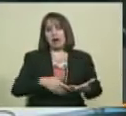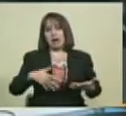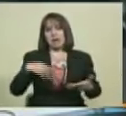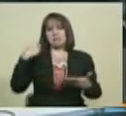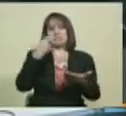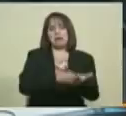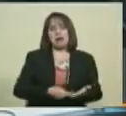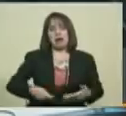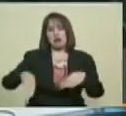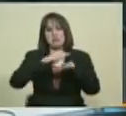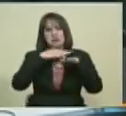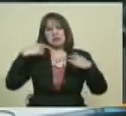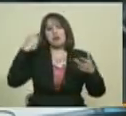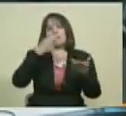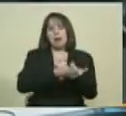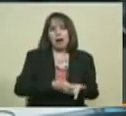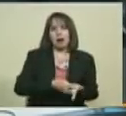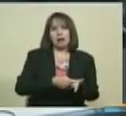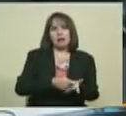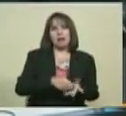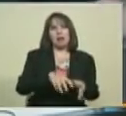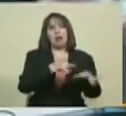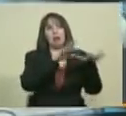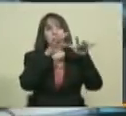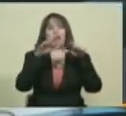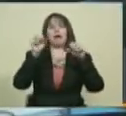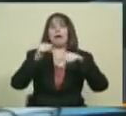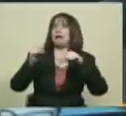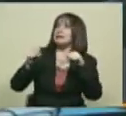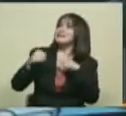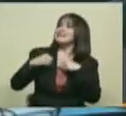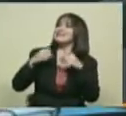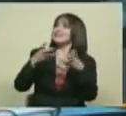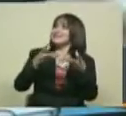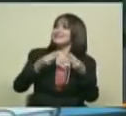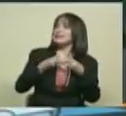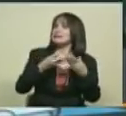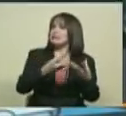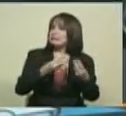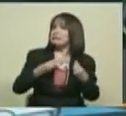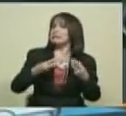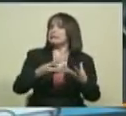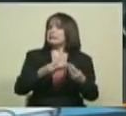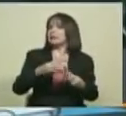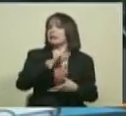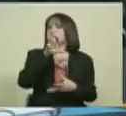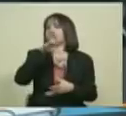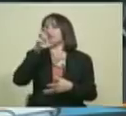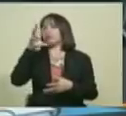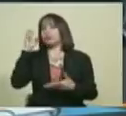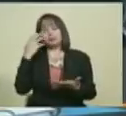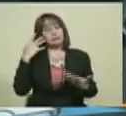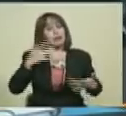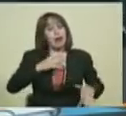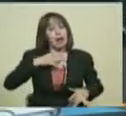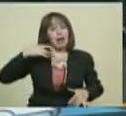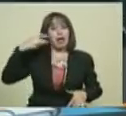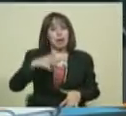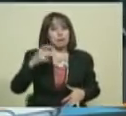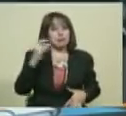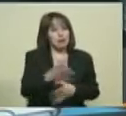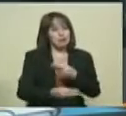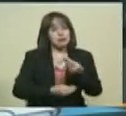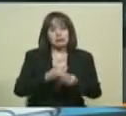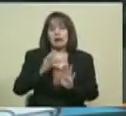ministros, etcétera. Pero luego, después de ofrecer cooperación, entonces extorsionaba a los países. Es muy lamentable que ocurran